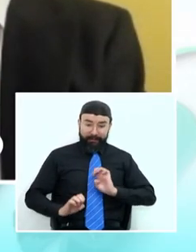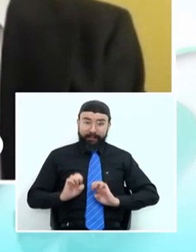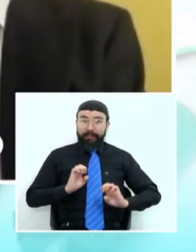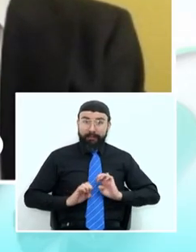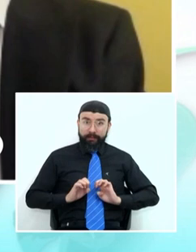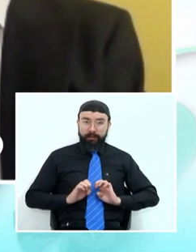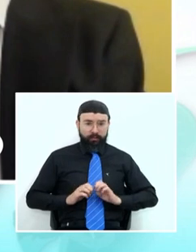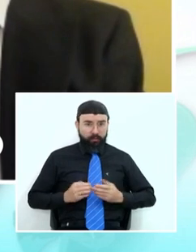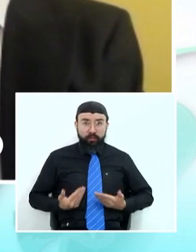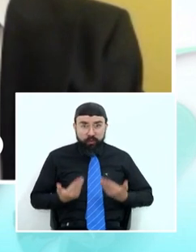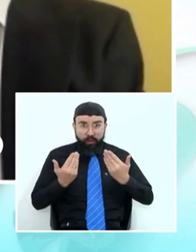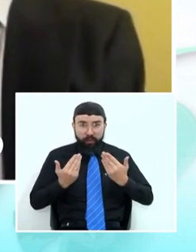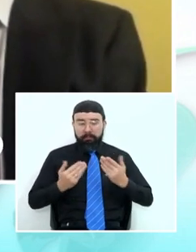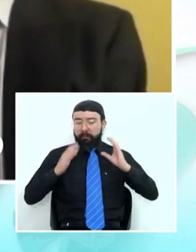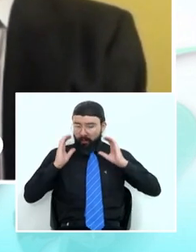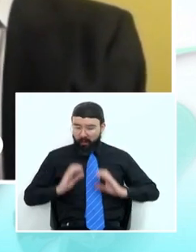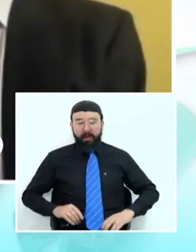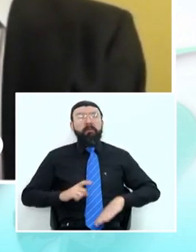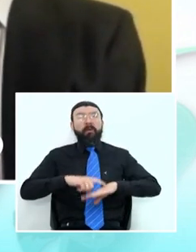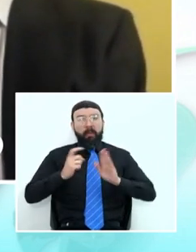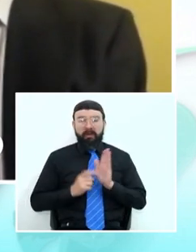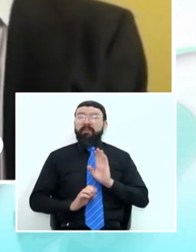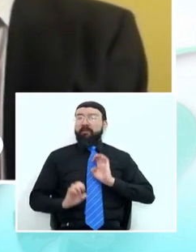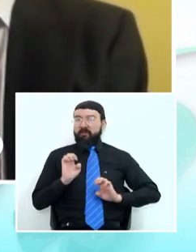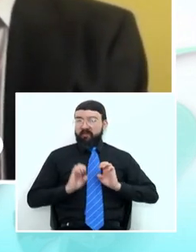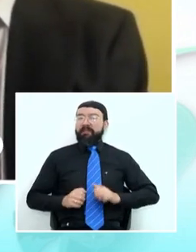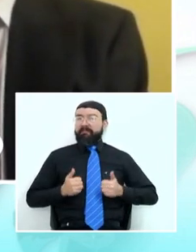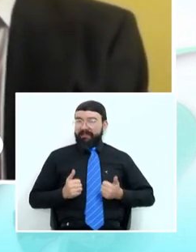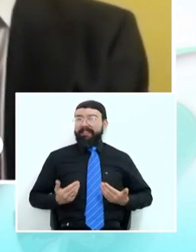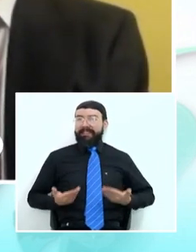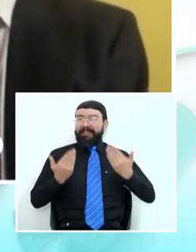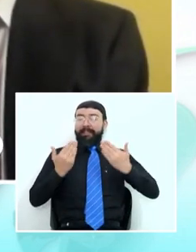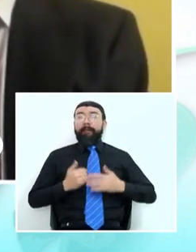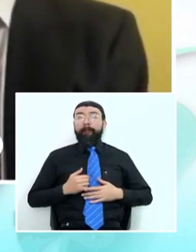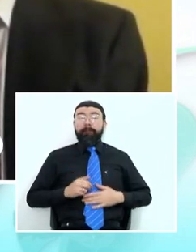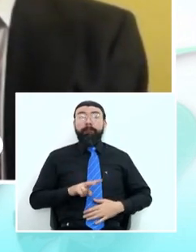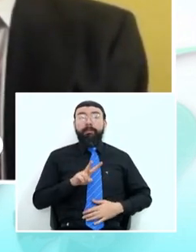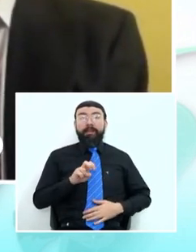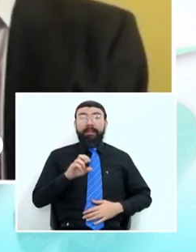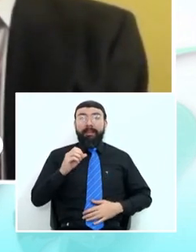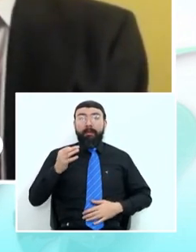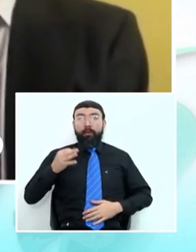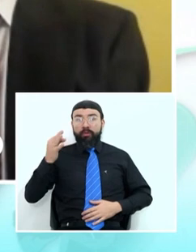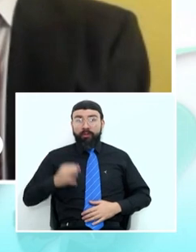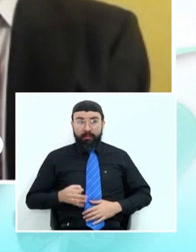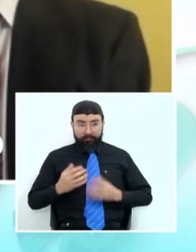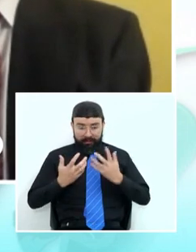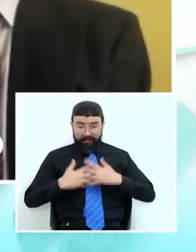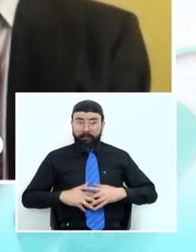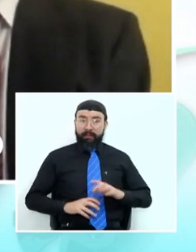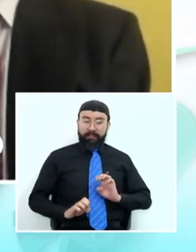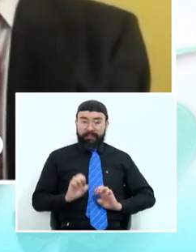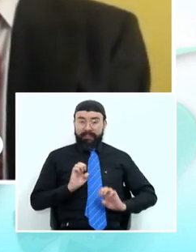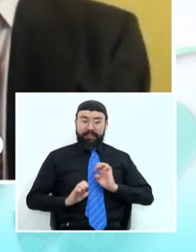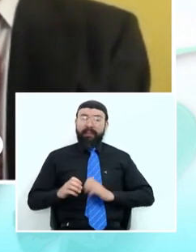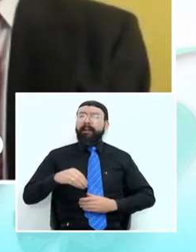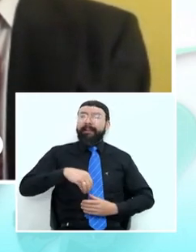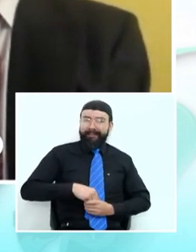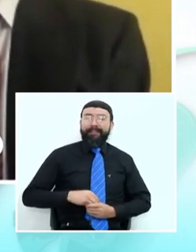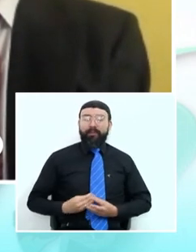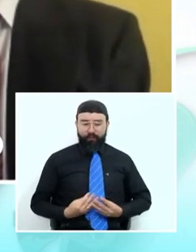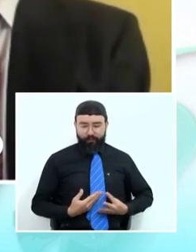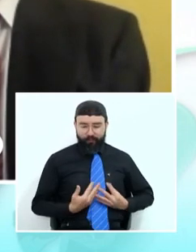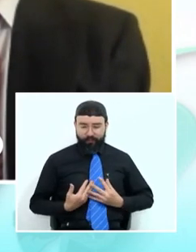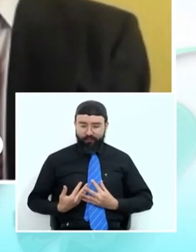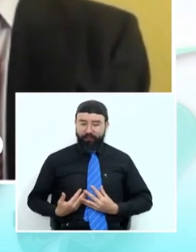funcione todo nuestro organismo correctamente. El 70% del sistema inmunitario está en nuestra microbiota, en